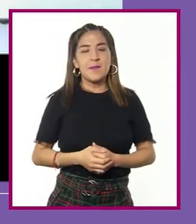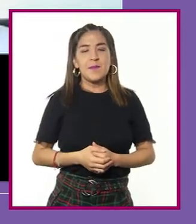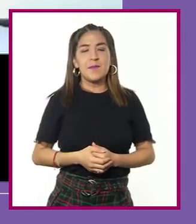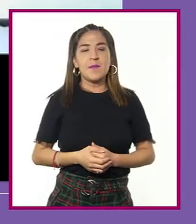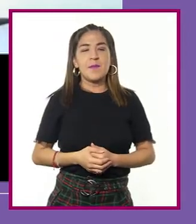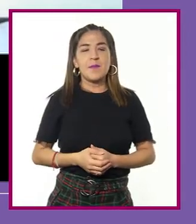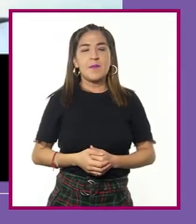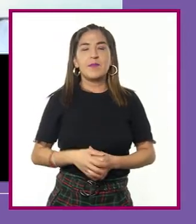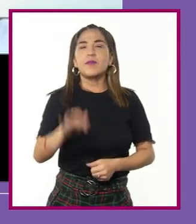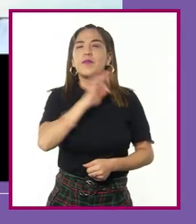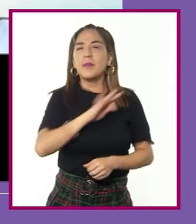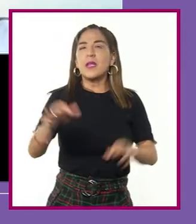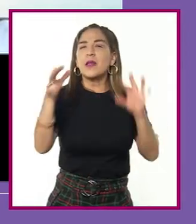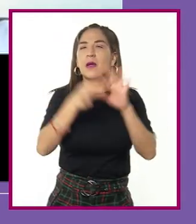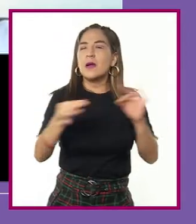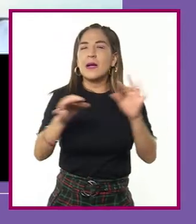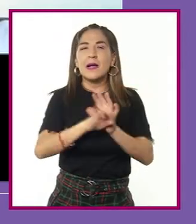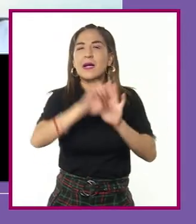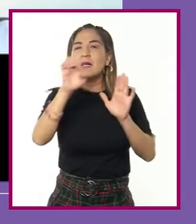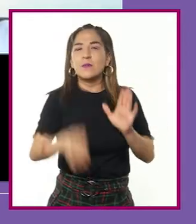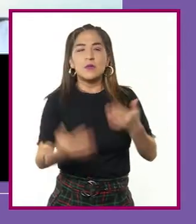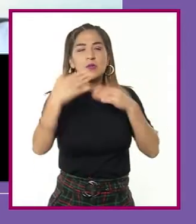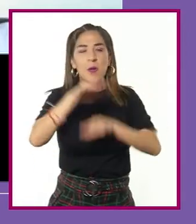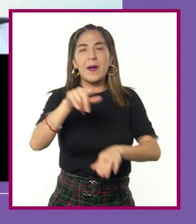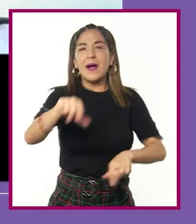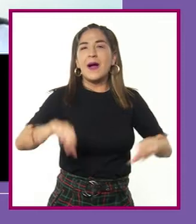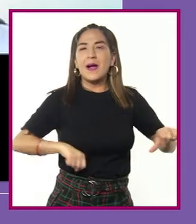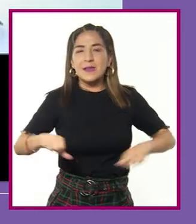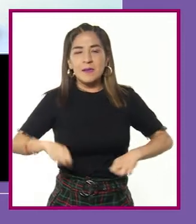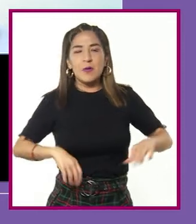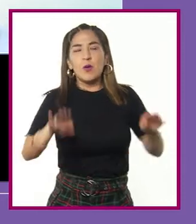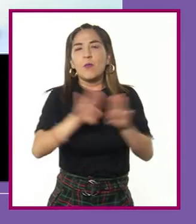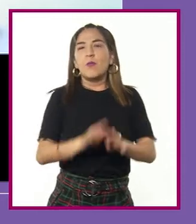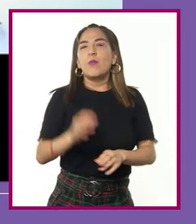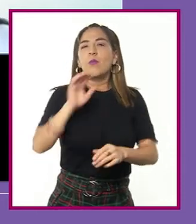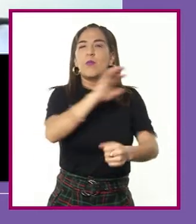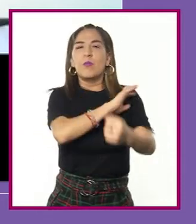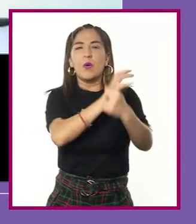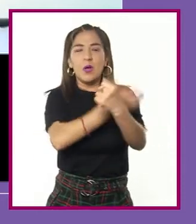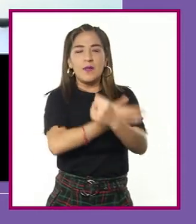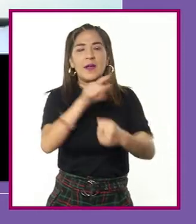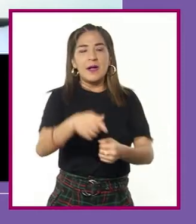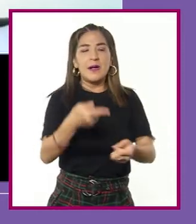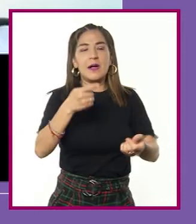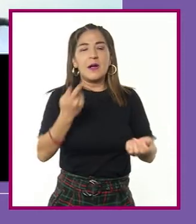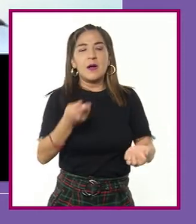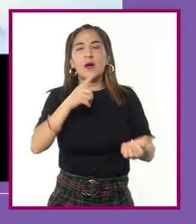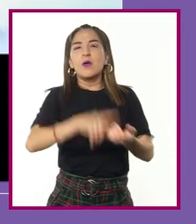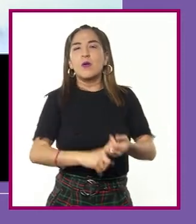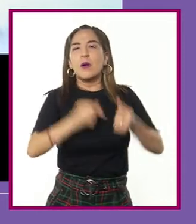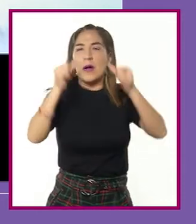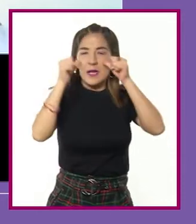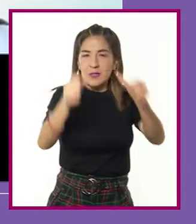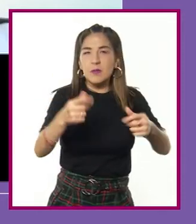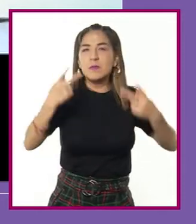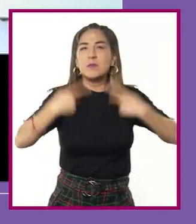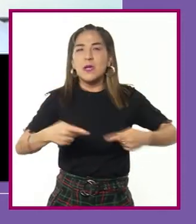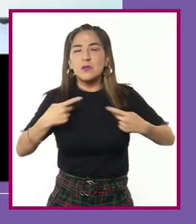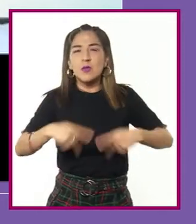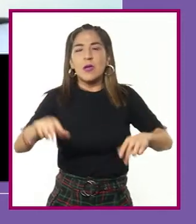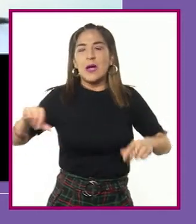y ¿podrías darnos un ejemplo sobre el ejercicio incorrecto del poder por parte de una servidora o un servidor